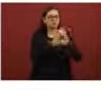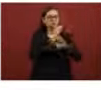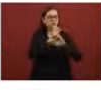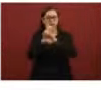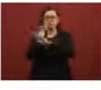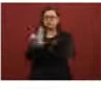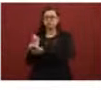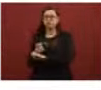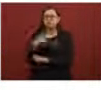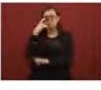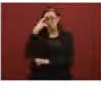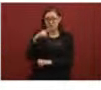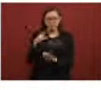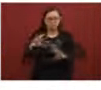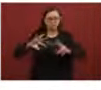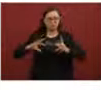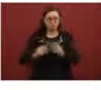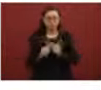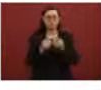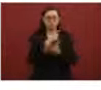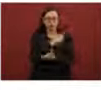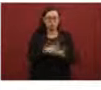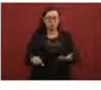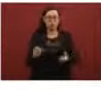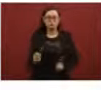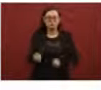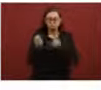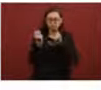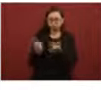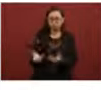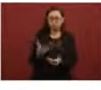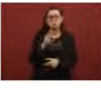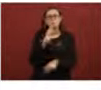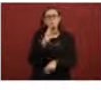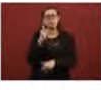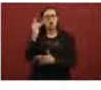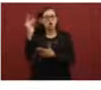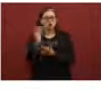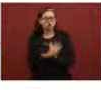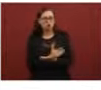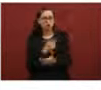para poder consolidar la compra y obtener